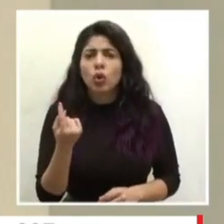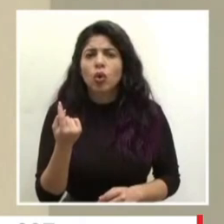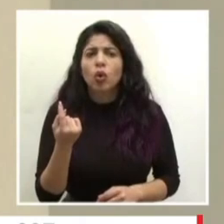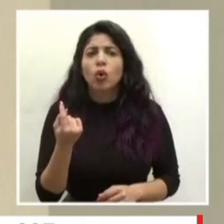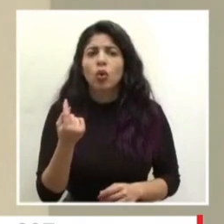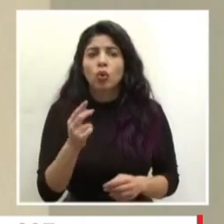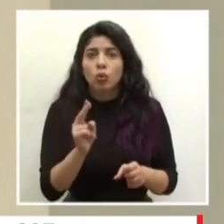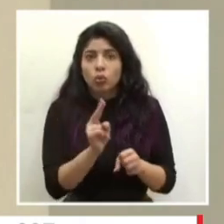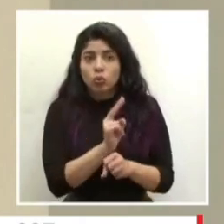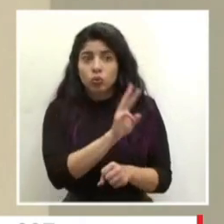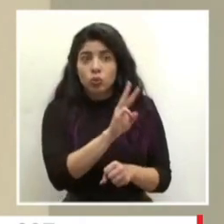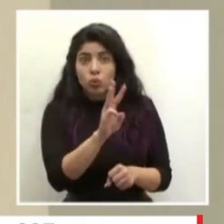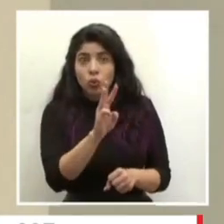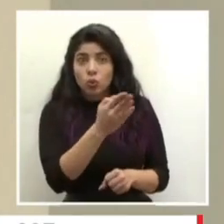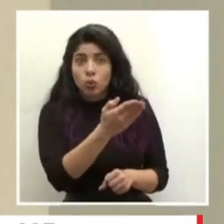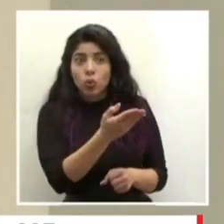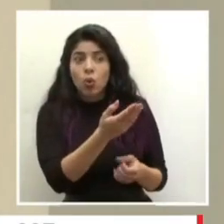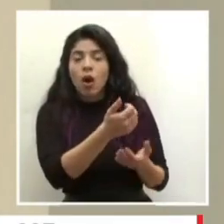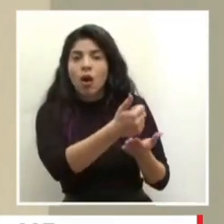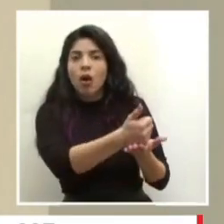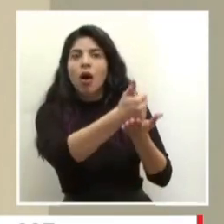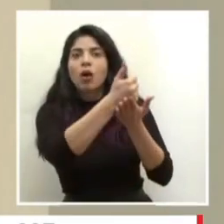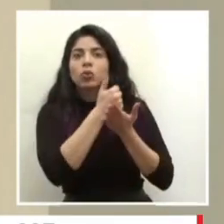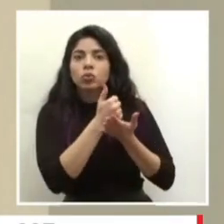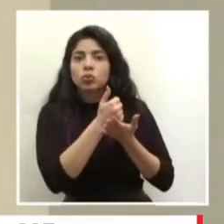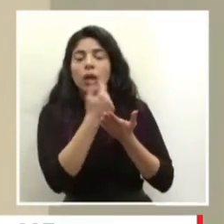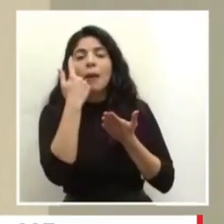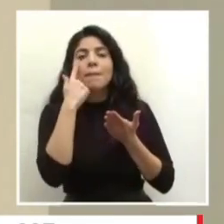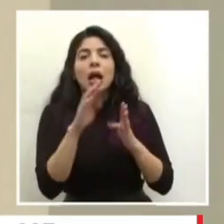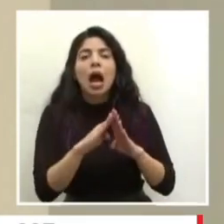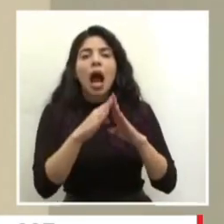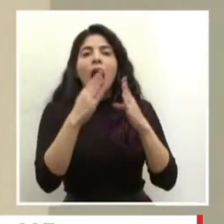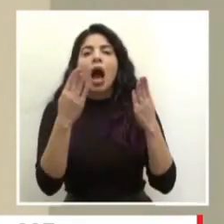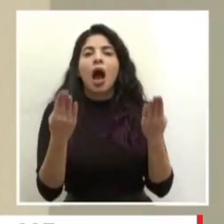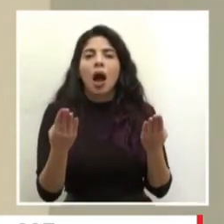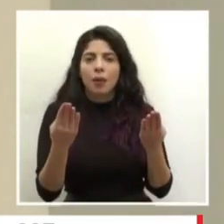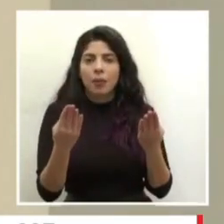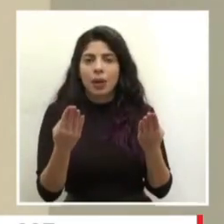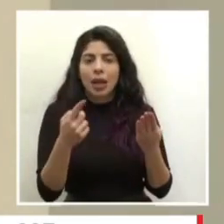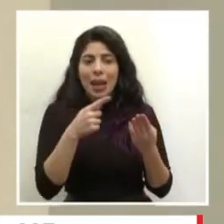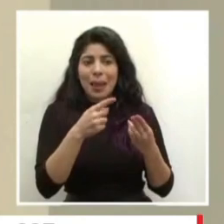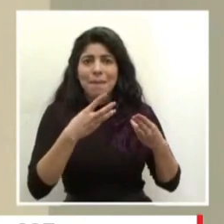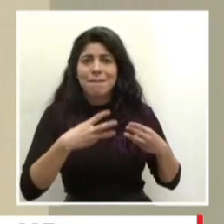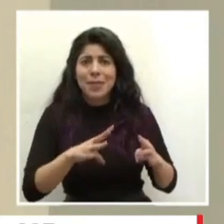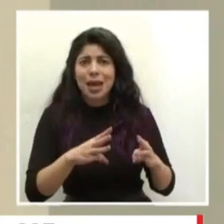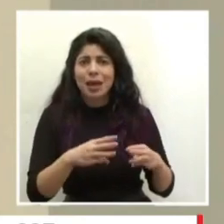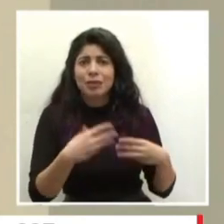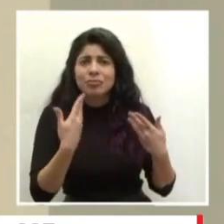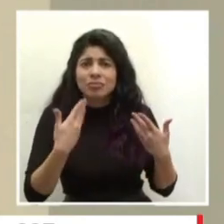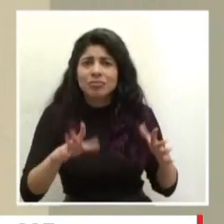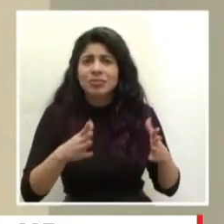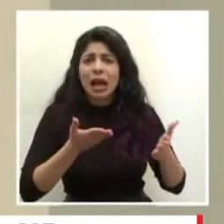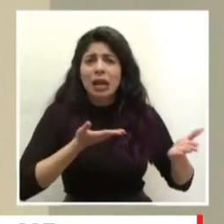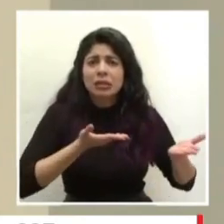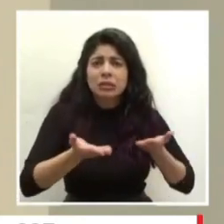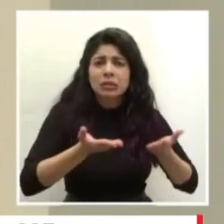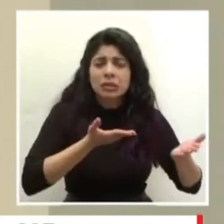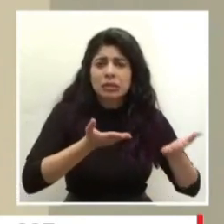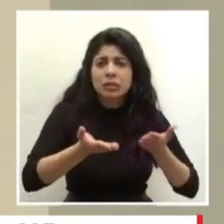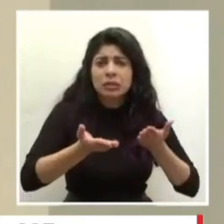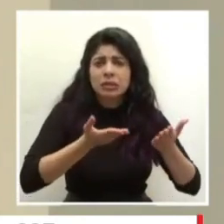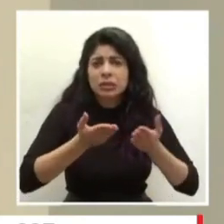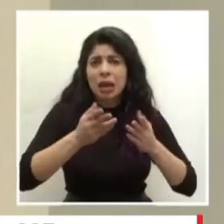través de la plataforma la posibilidad de habilitar un mecanismo que ha prestado un servicio a las personas afectadas